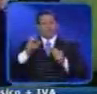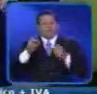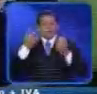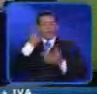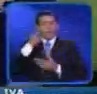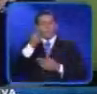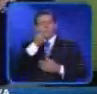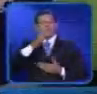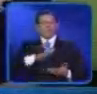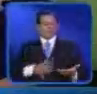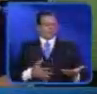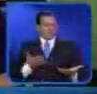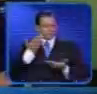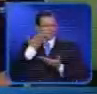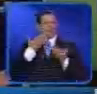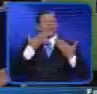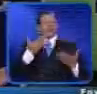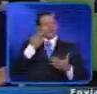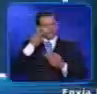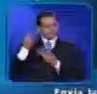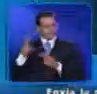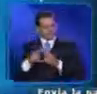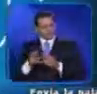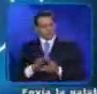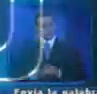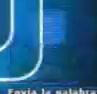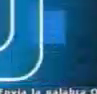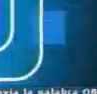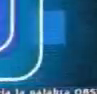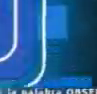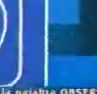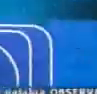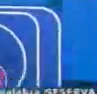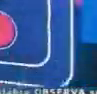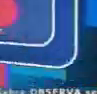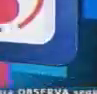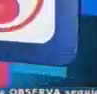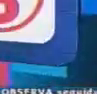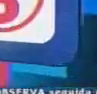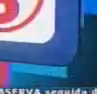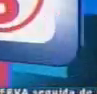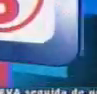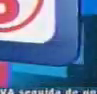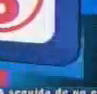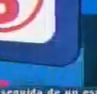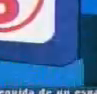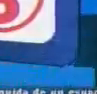Bienestar. Gracias por estar allí. Bienestar.